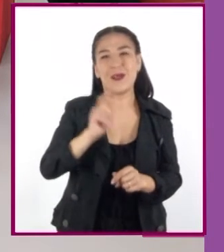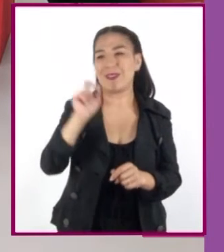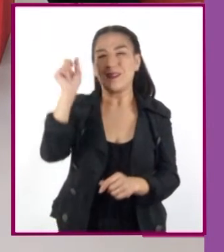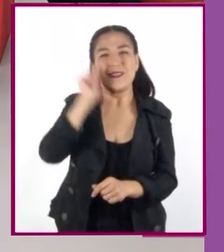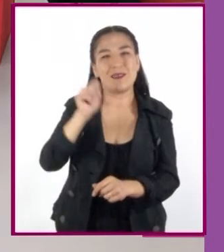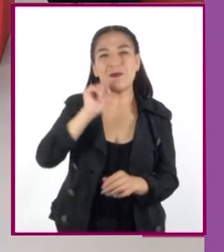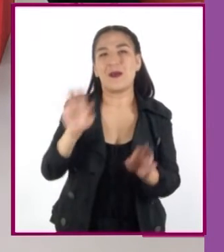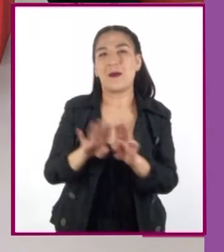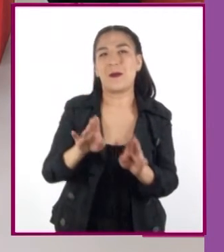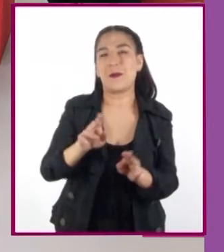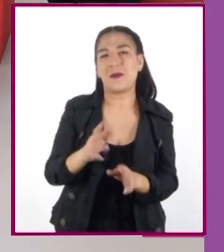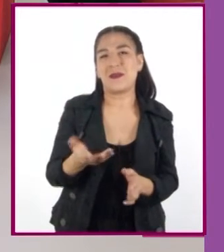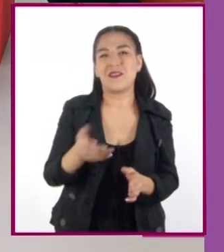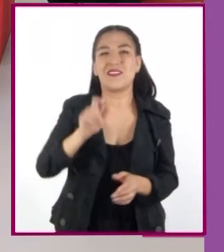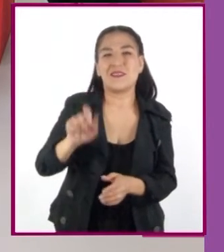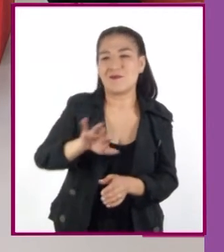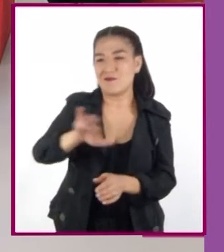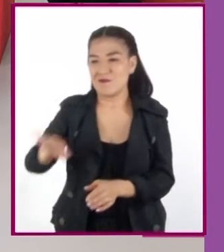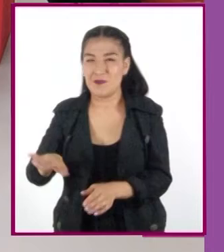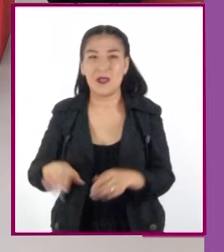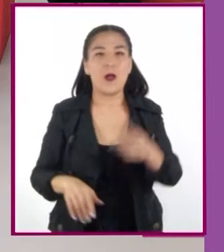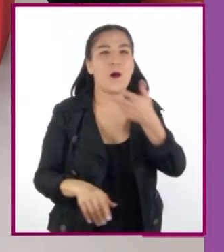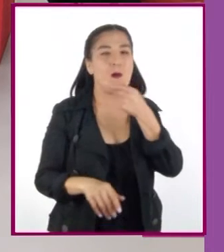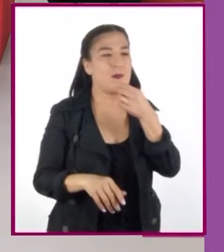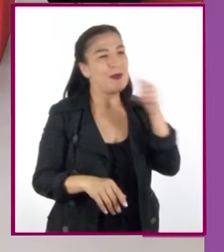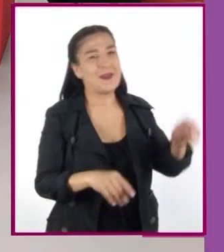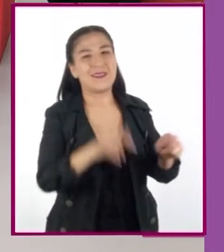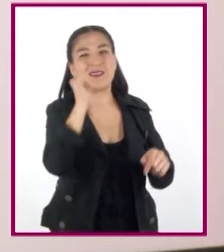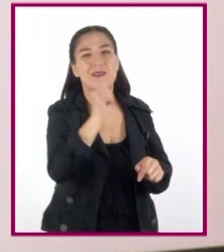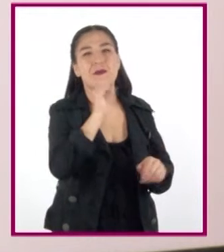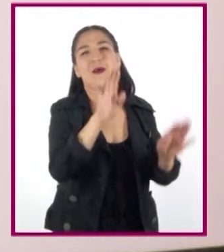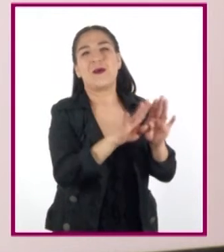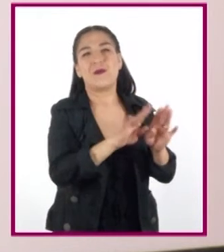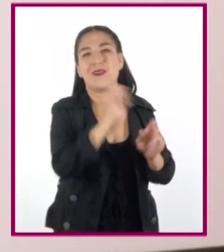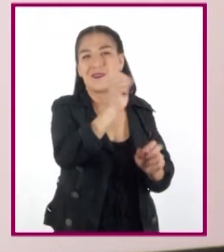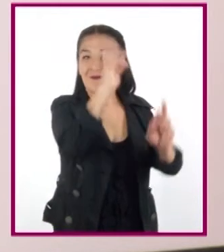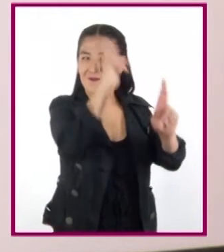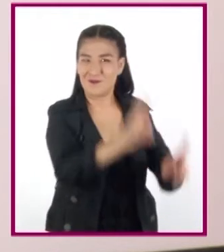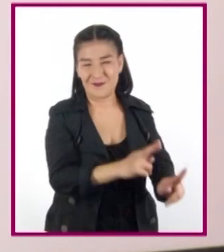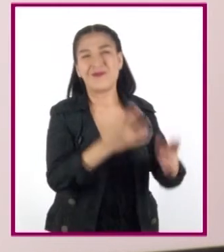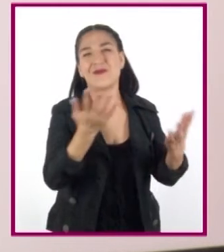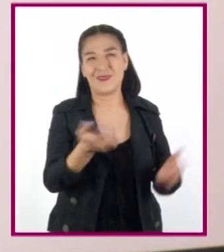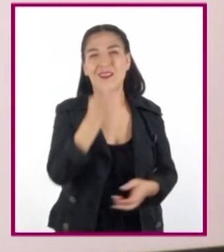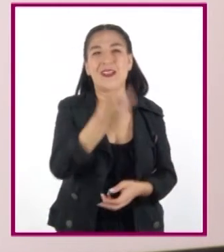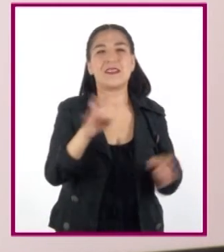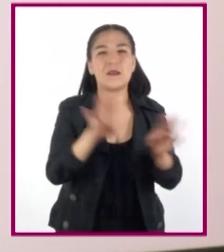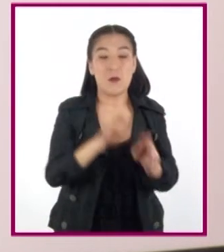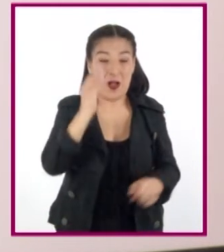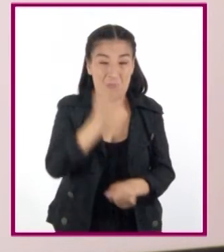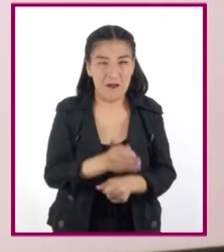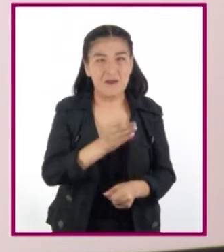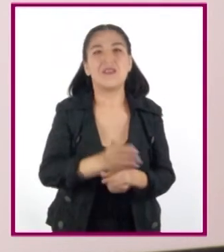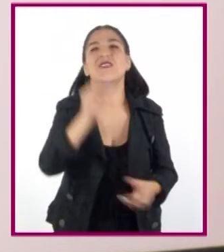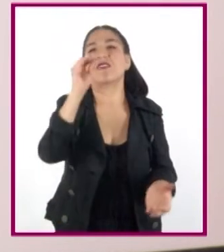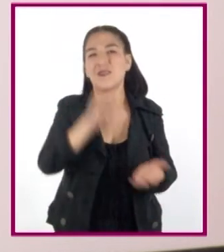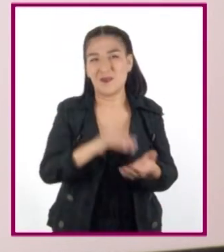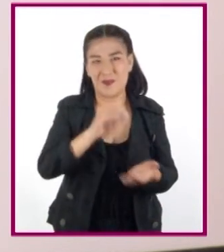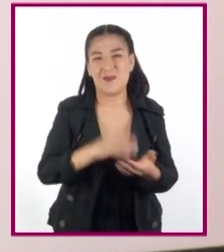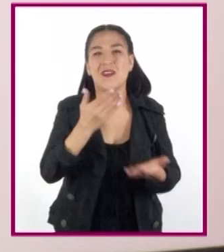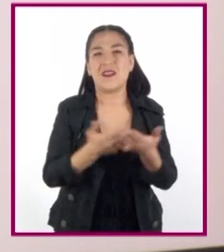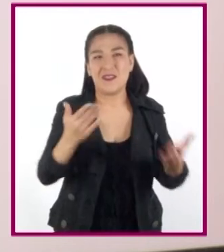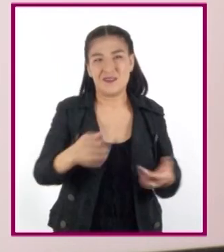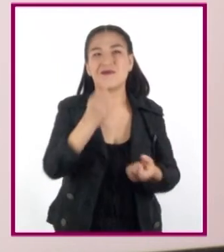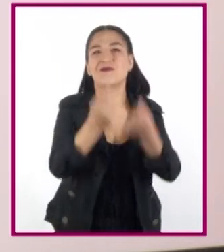se vivieron una serie de discriminaciones a otro. Existe un tema que aún sigue vigente en